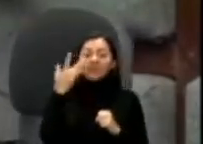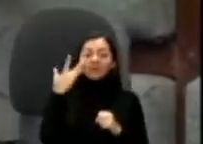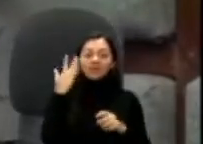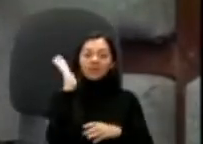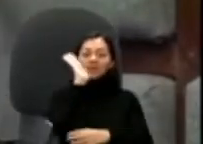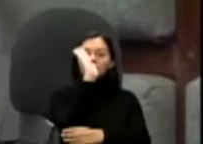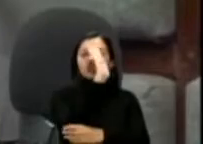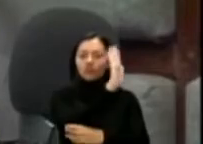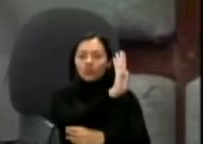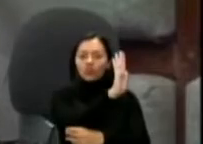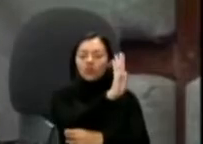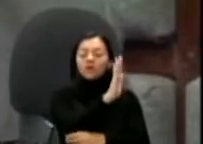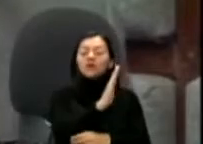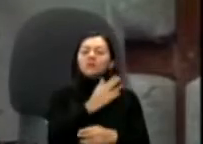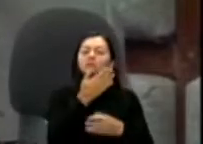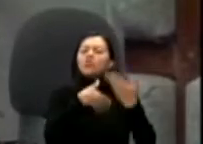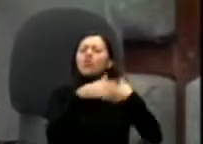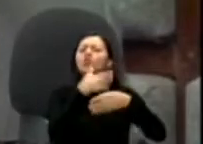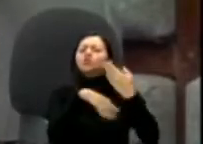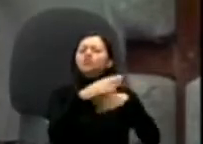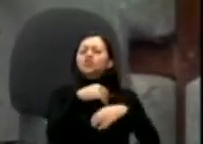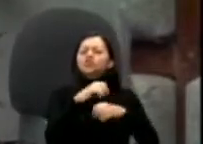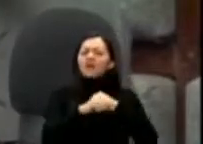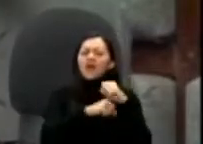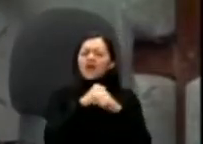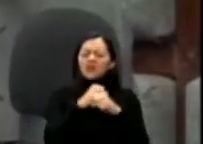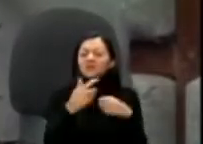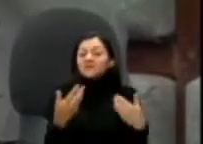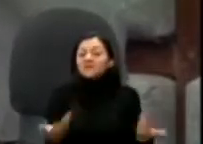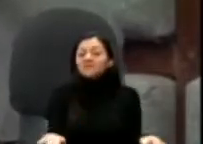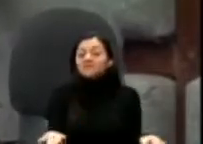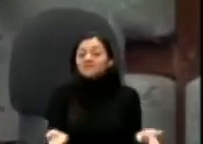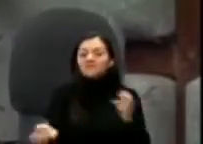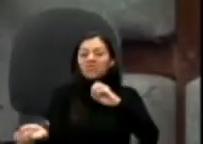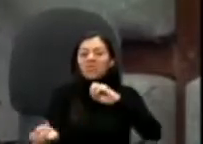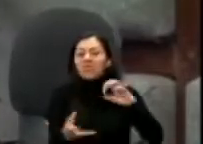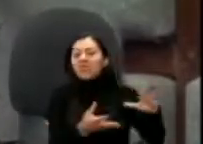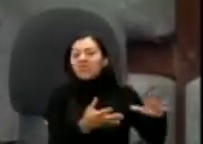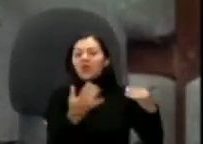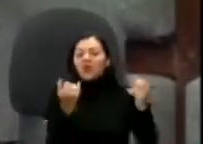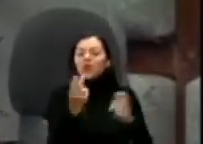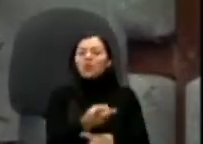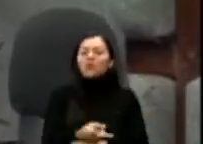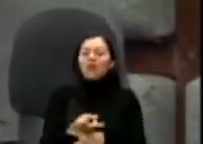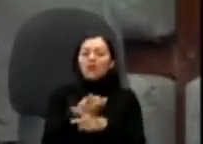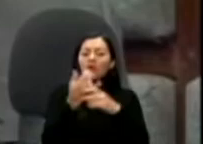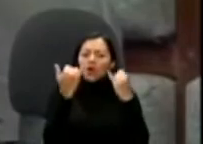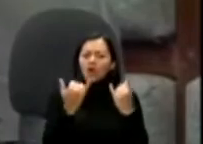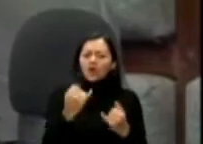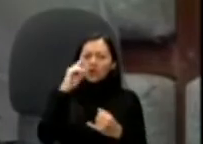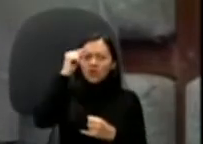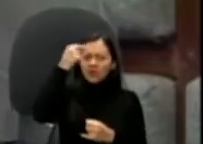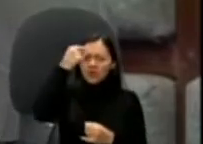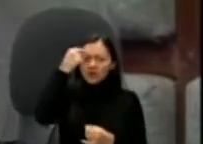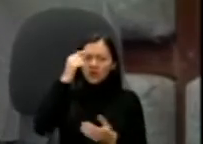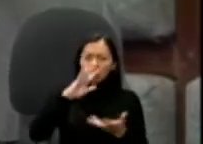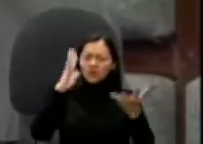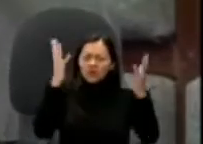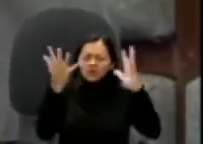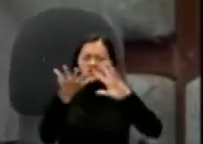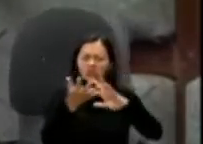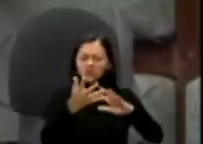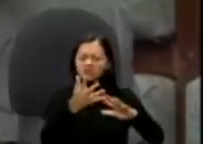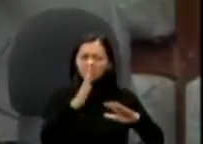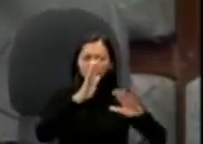ese territorio que durante décadas pasó totalmente descuidado y qué el gobierno el gobierno de la revolución ciudadana se han